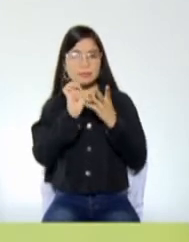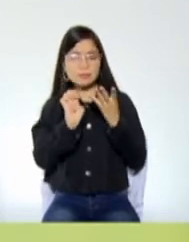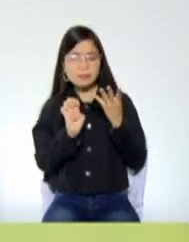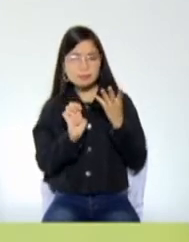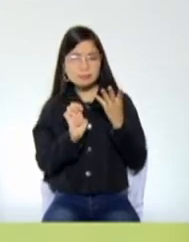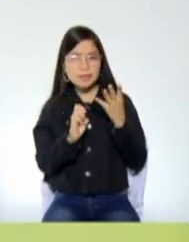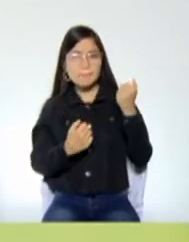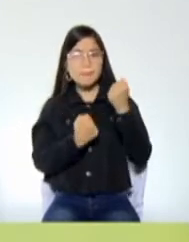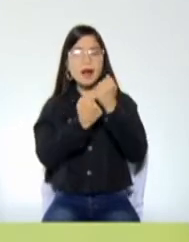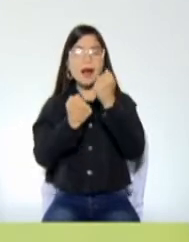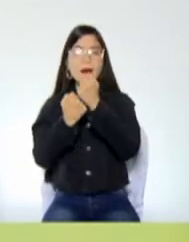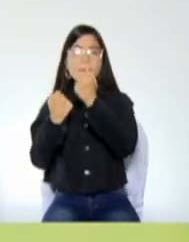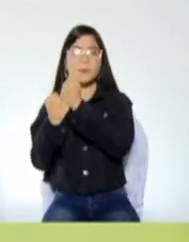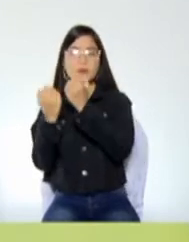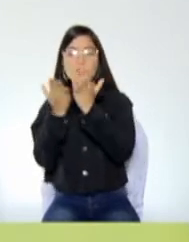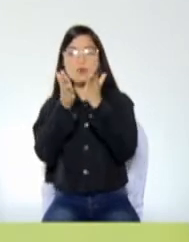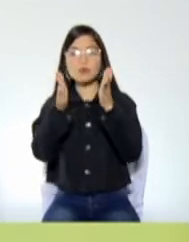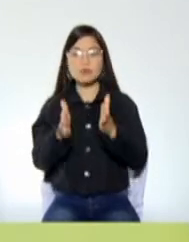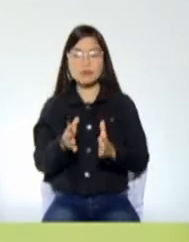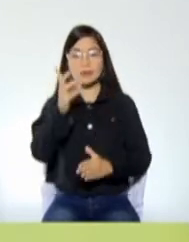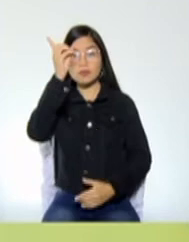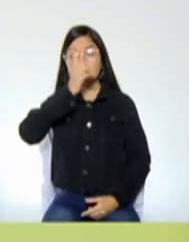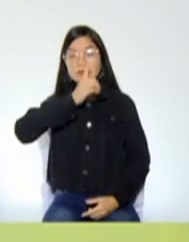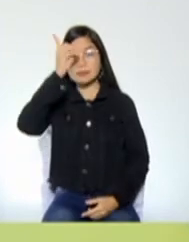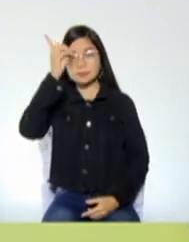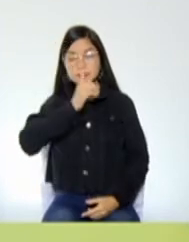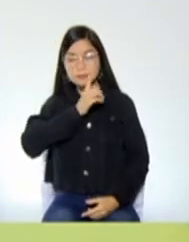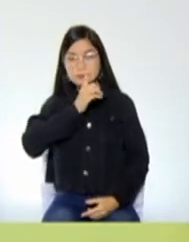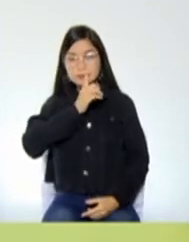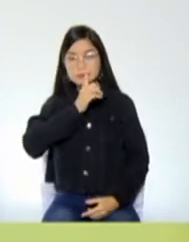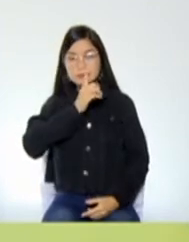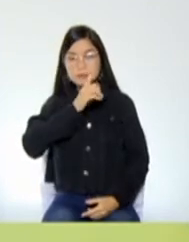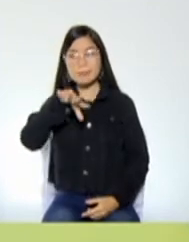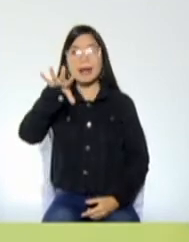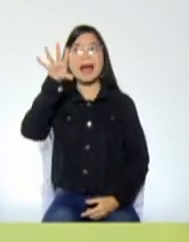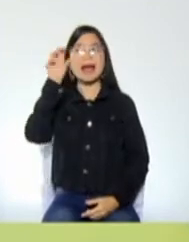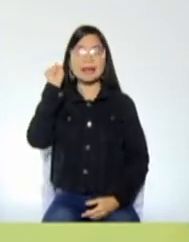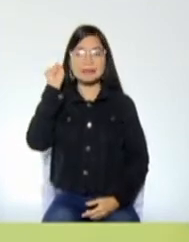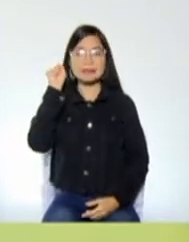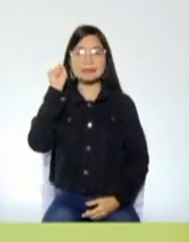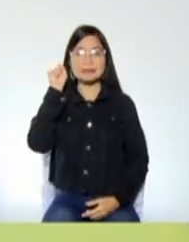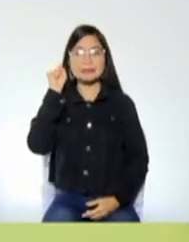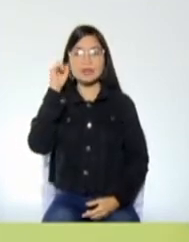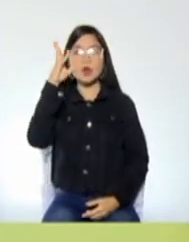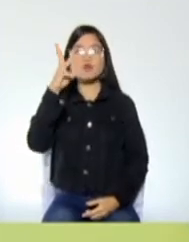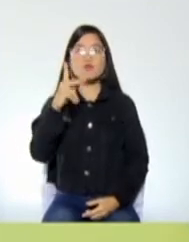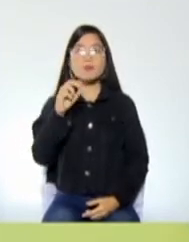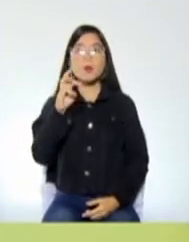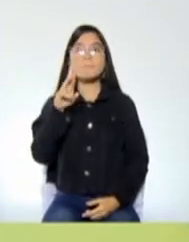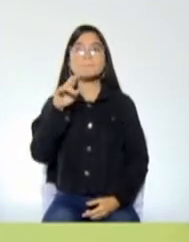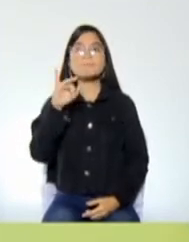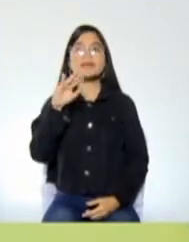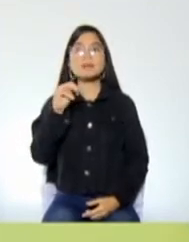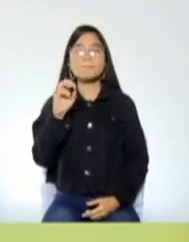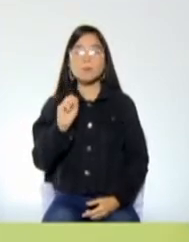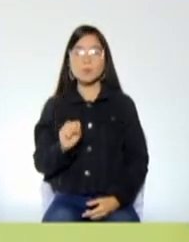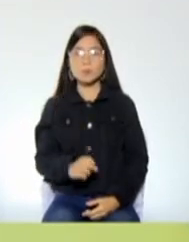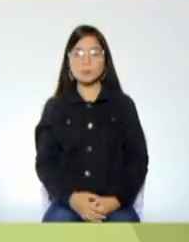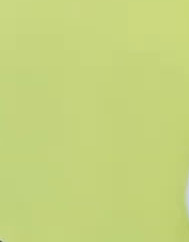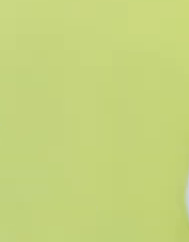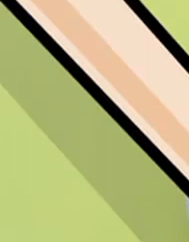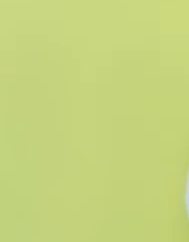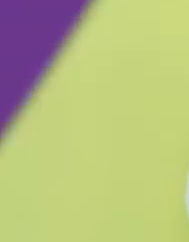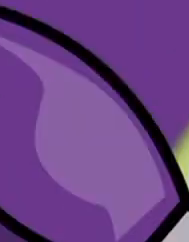algunas estrategias con las que podemos apoyar a la población con necesidades educativas especiales y o con discapacidad para comprender el concepto de números primos y